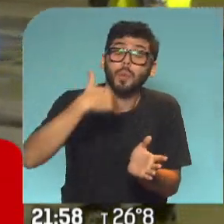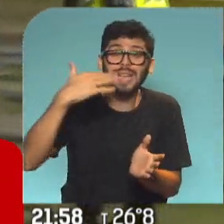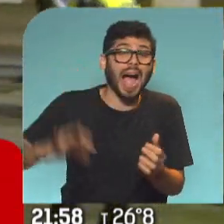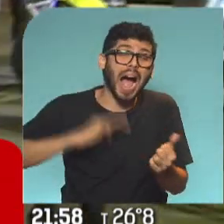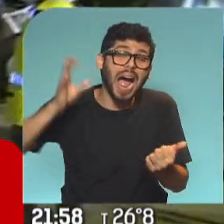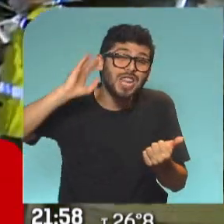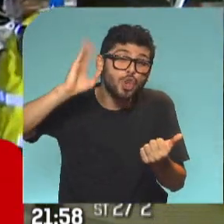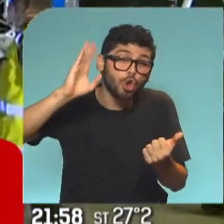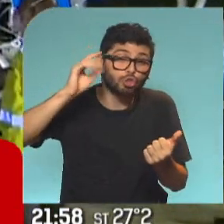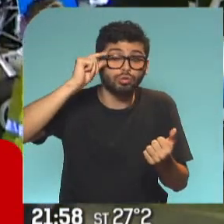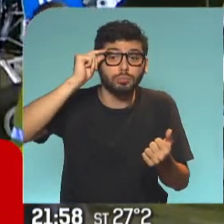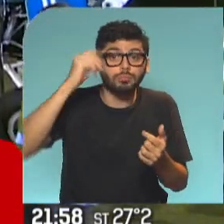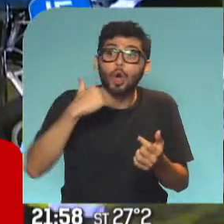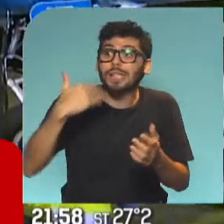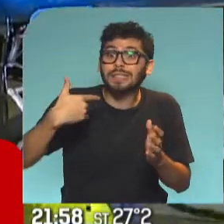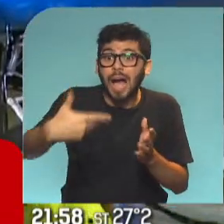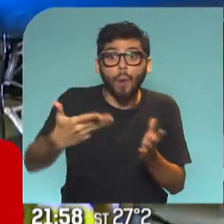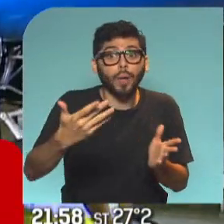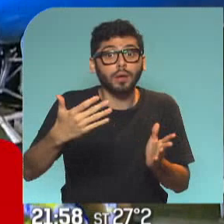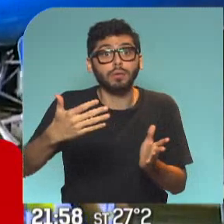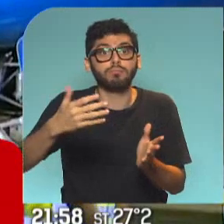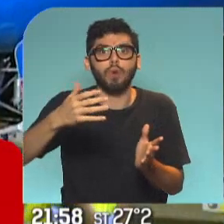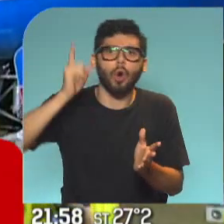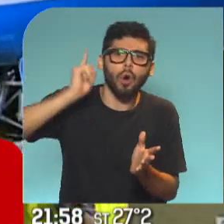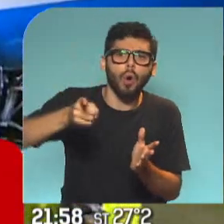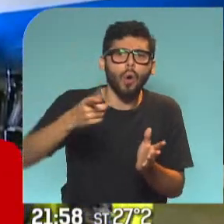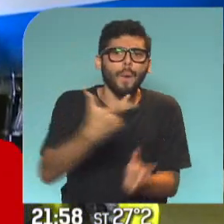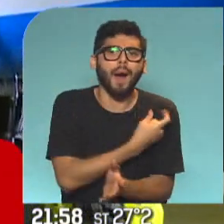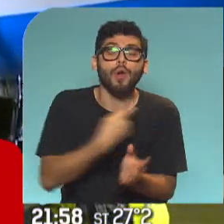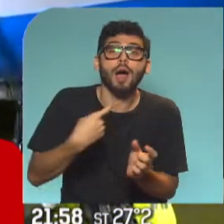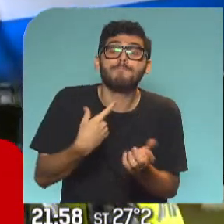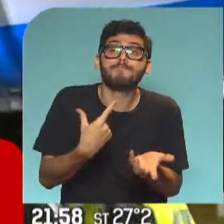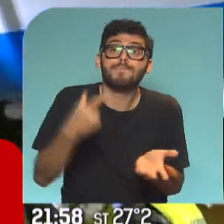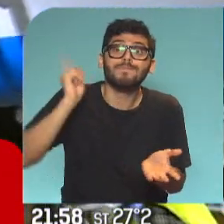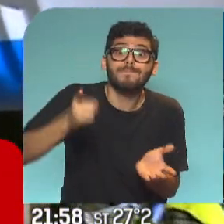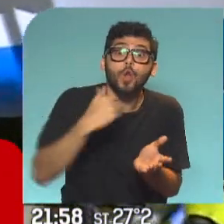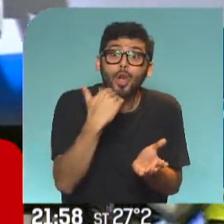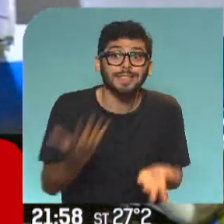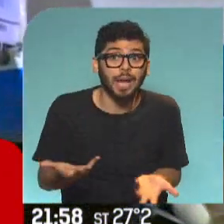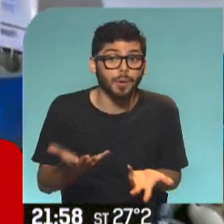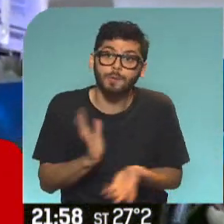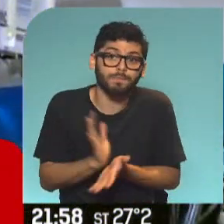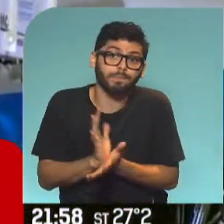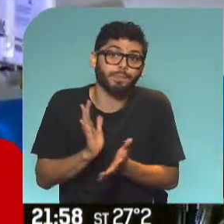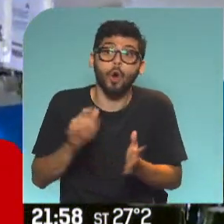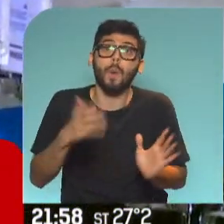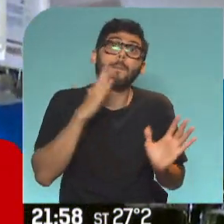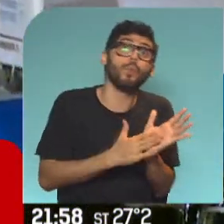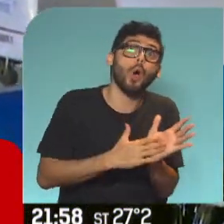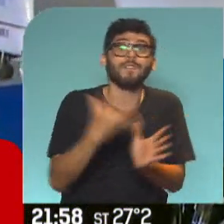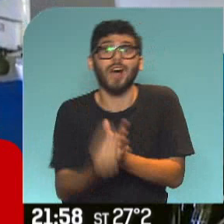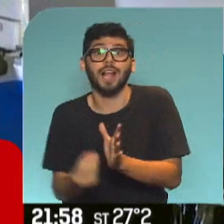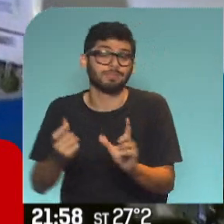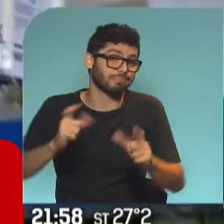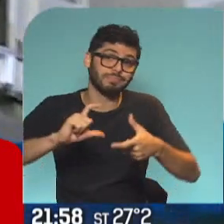años, ¿no? No se sabe bien. La verdad que es un ensayo de error permanente, un aprendizaje permanente. Y al